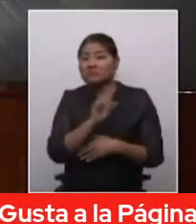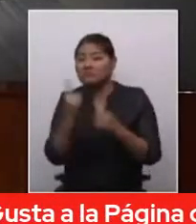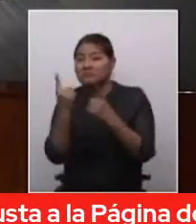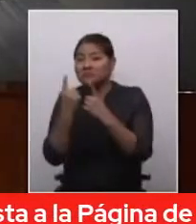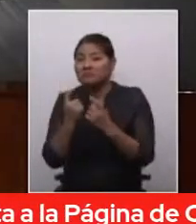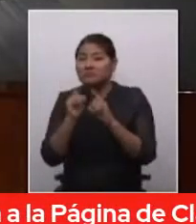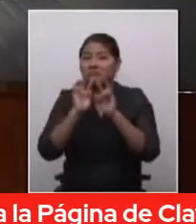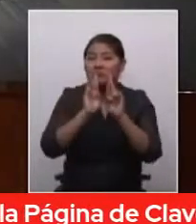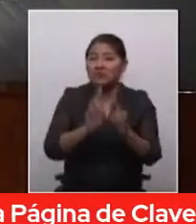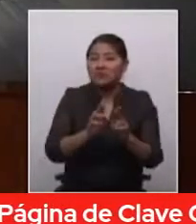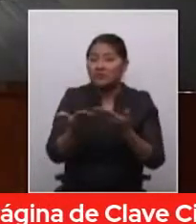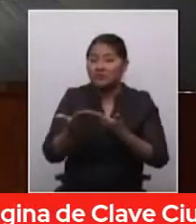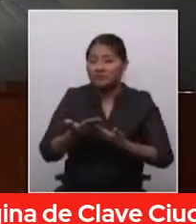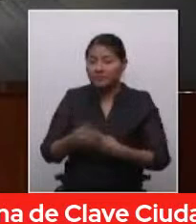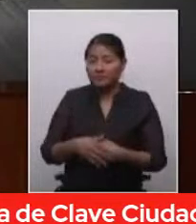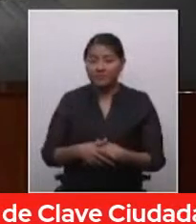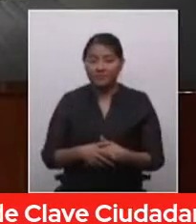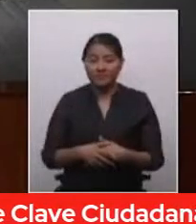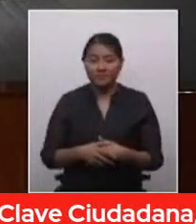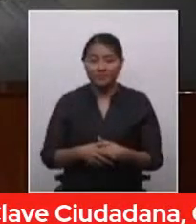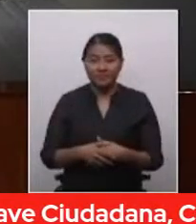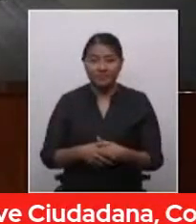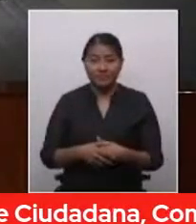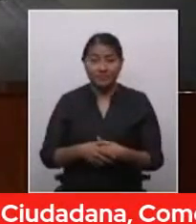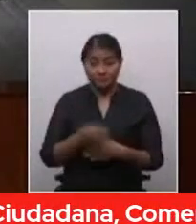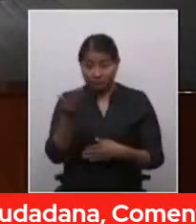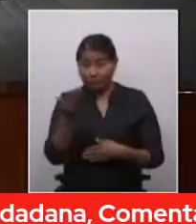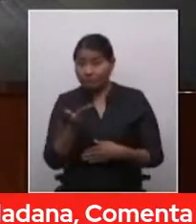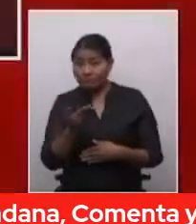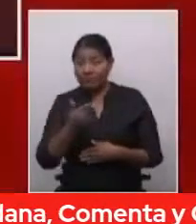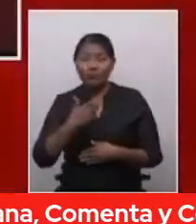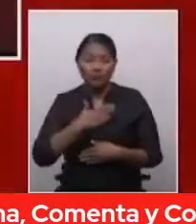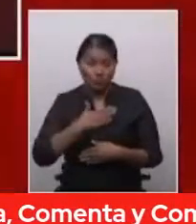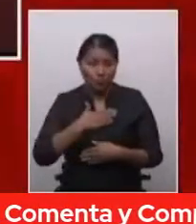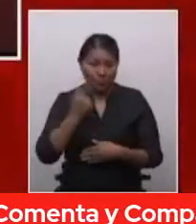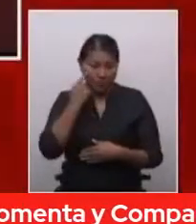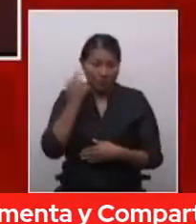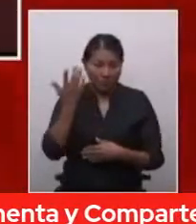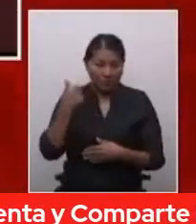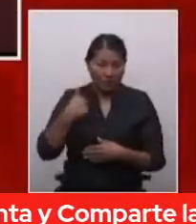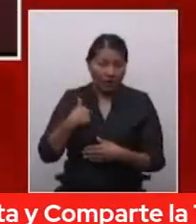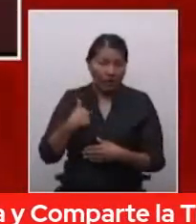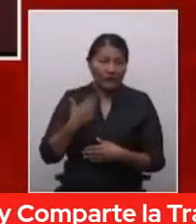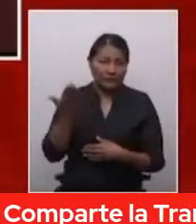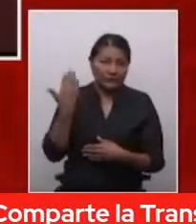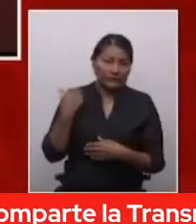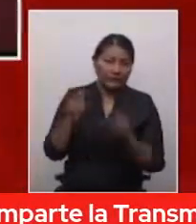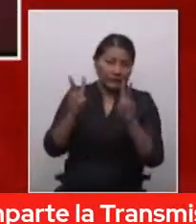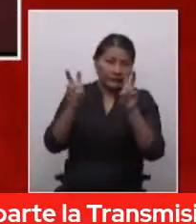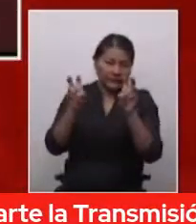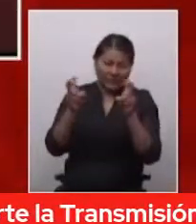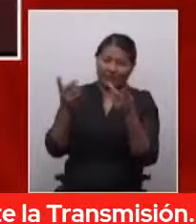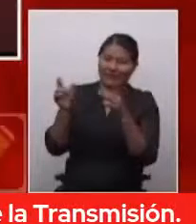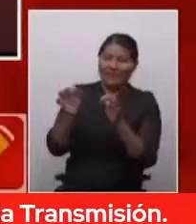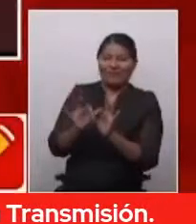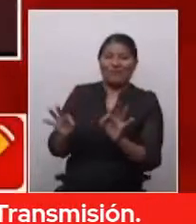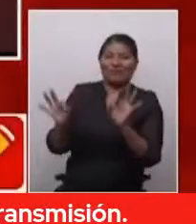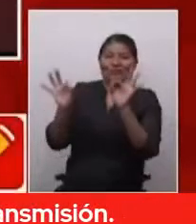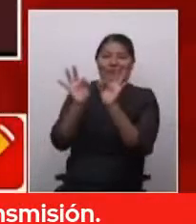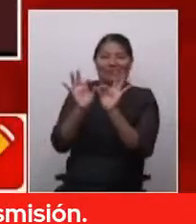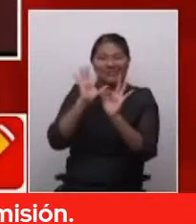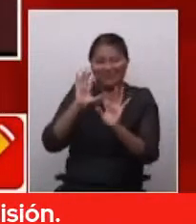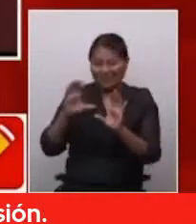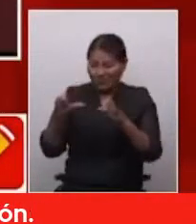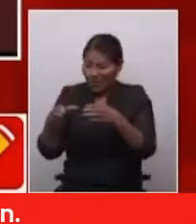pregunta? Bien, por favor. Bien, yo creo que hay temas mucho más importantes que el tema de la